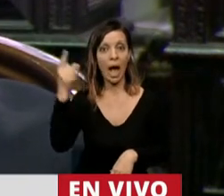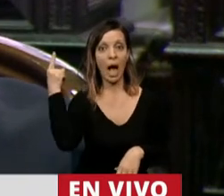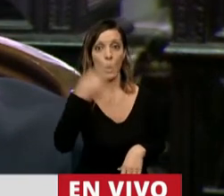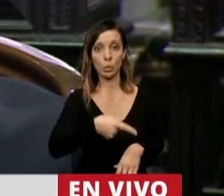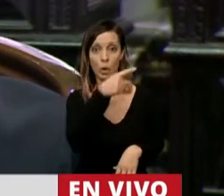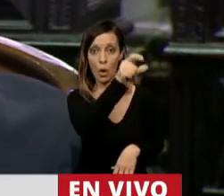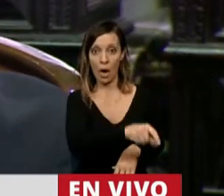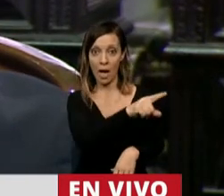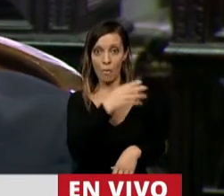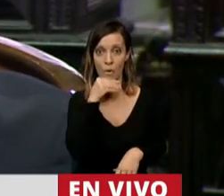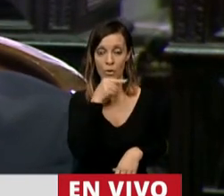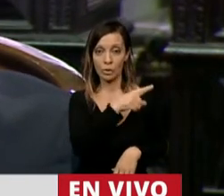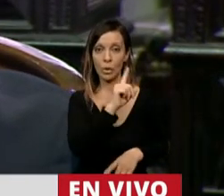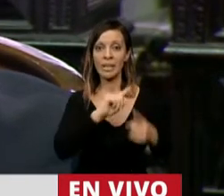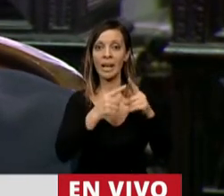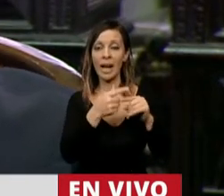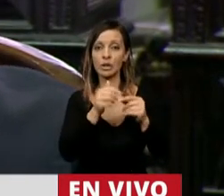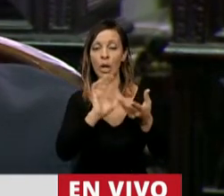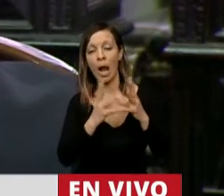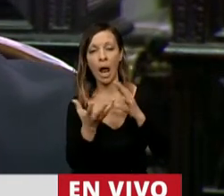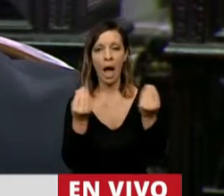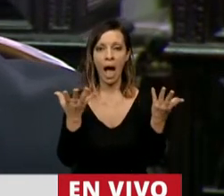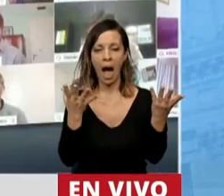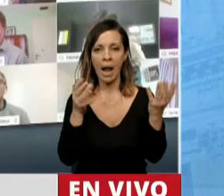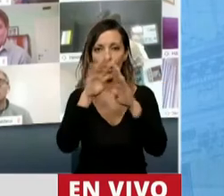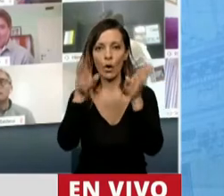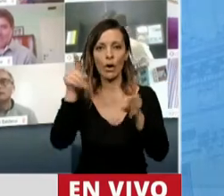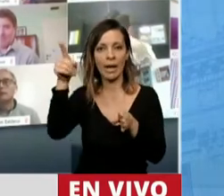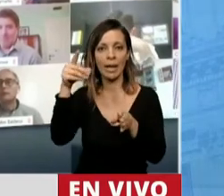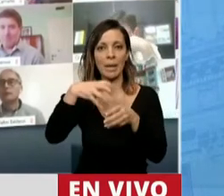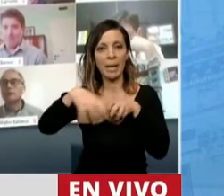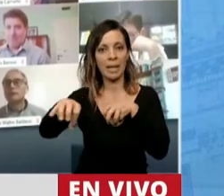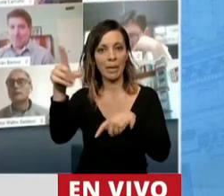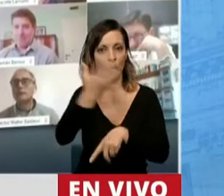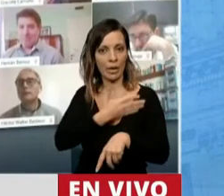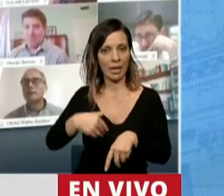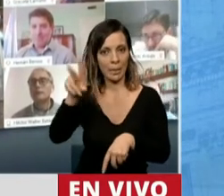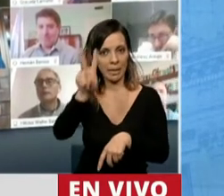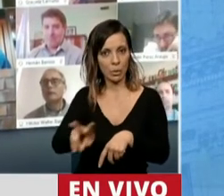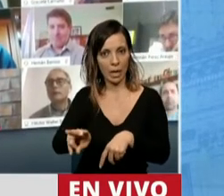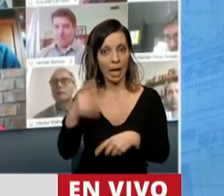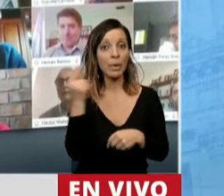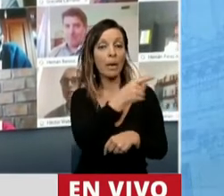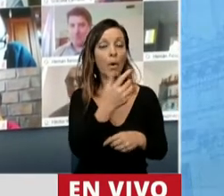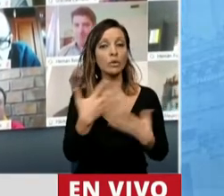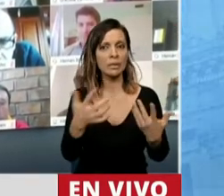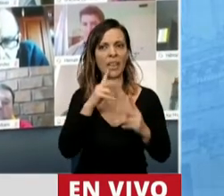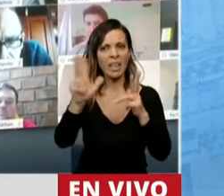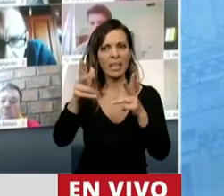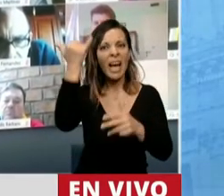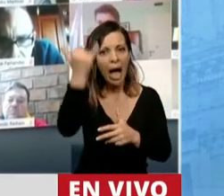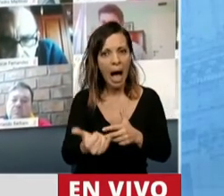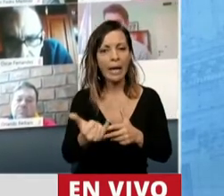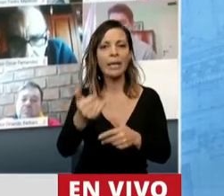usted de tener relaciones carnales con el Departamento de Estado, porque usted tuvo la valentía de expresarse diciendo que hay una dictadura